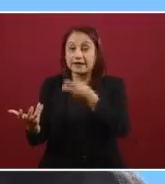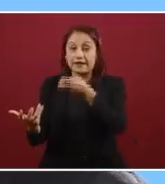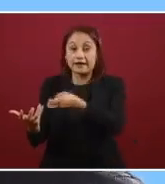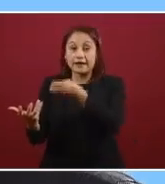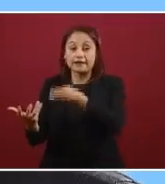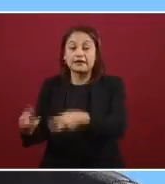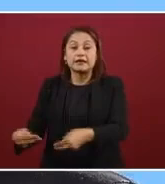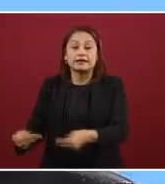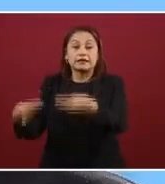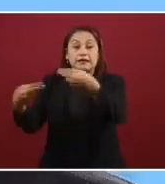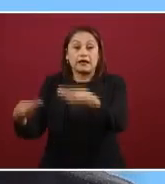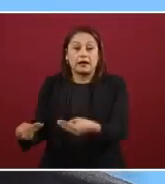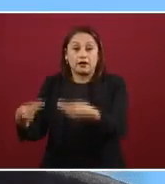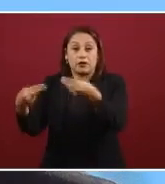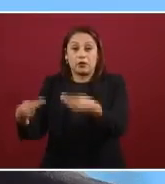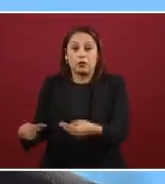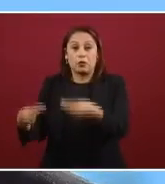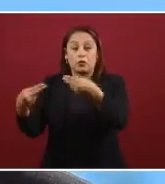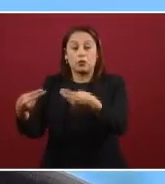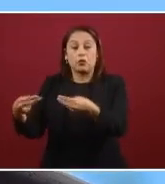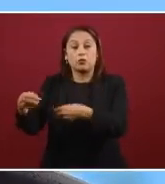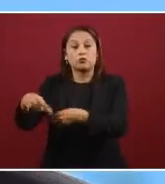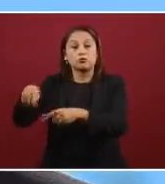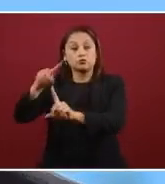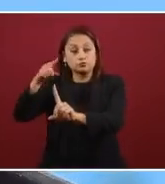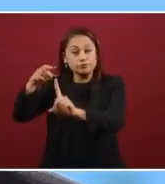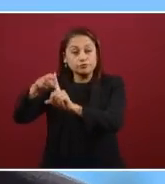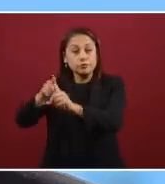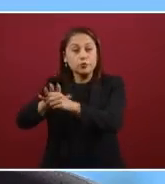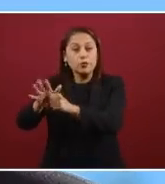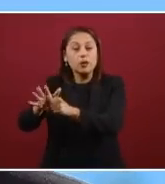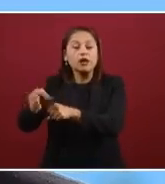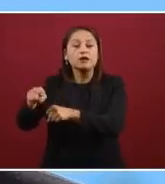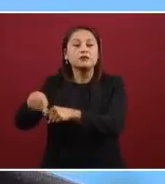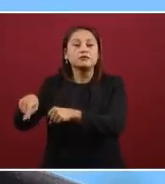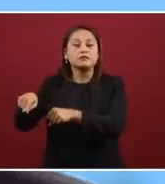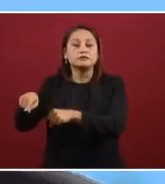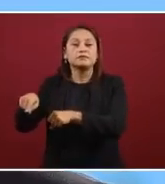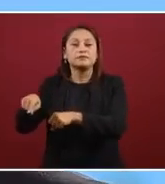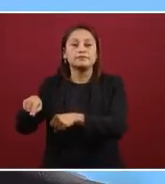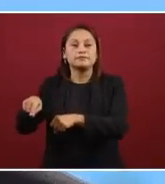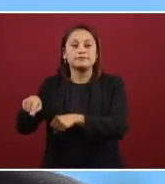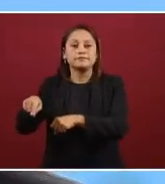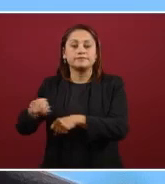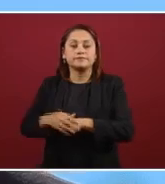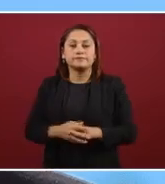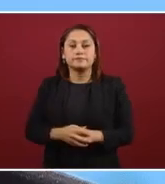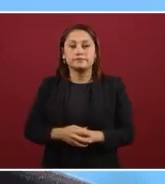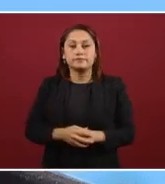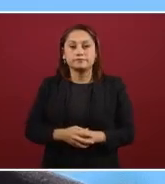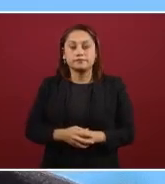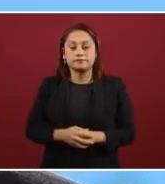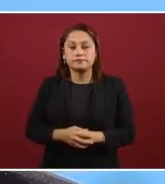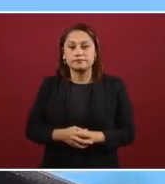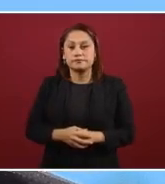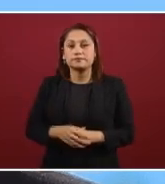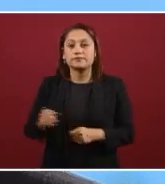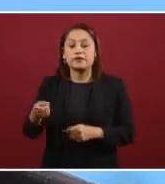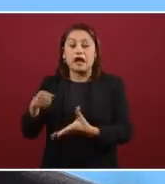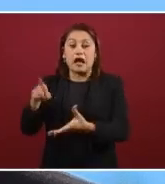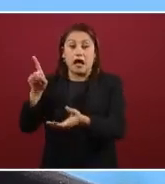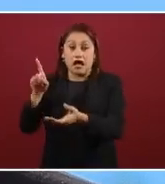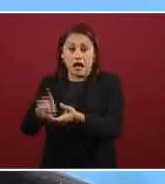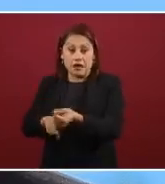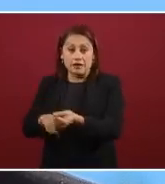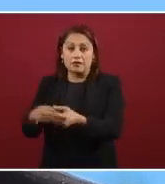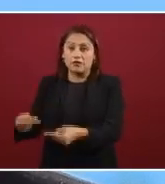economía orientada a la protección y las actividades delictivas para